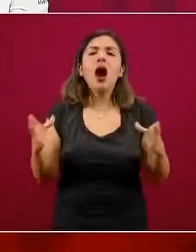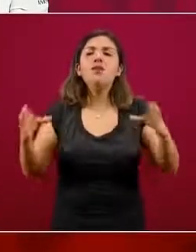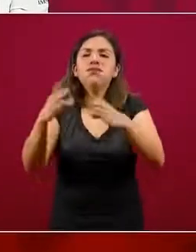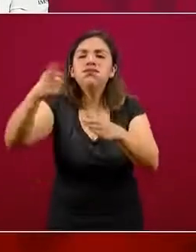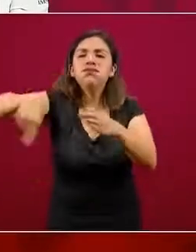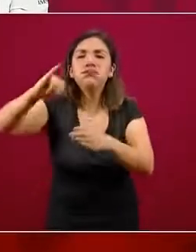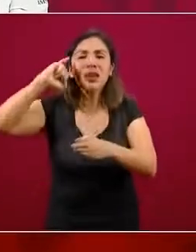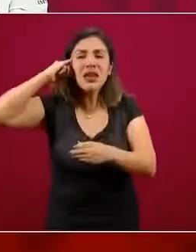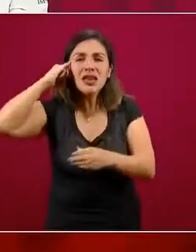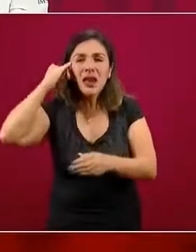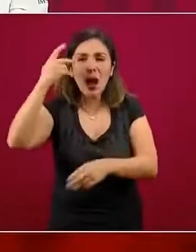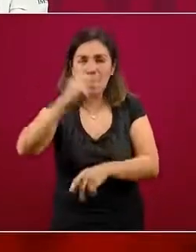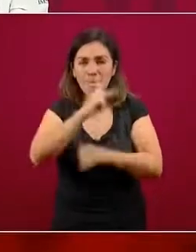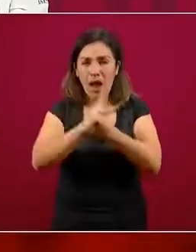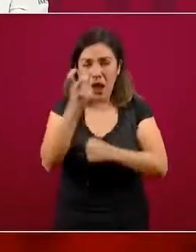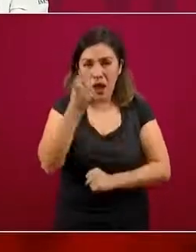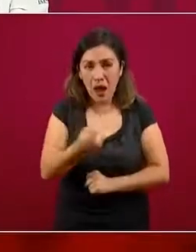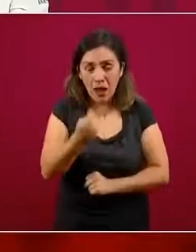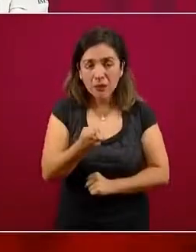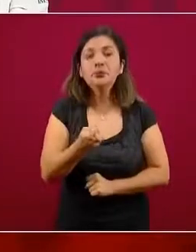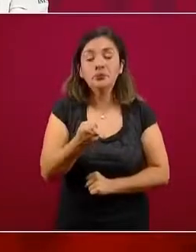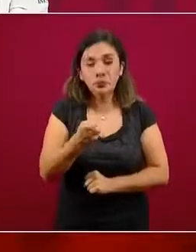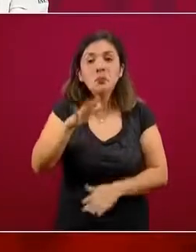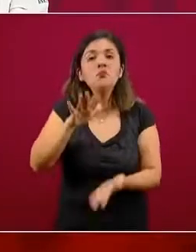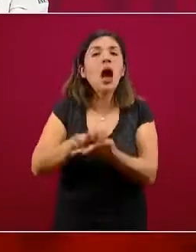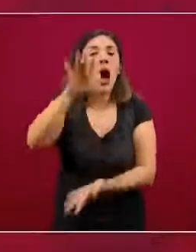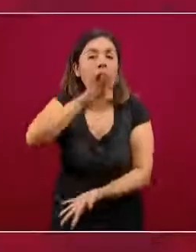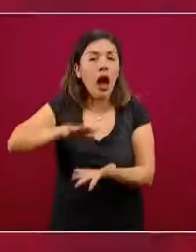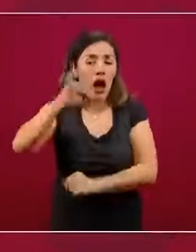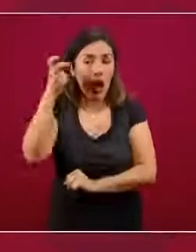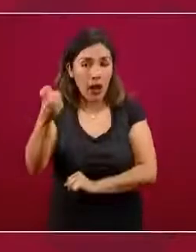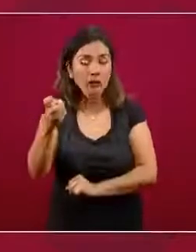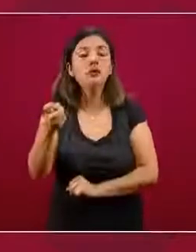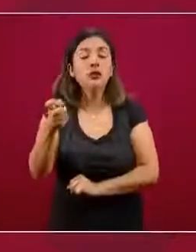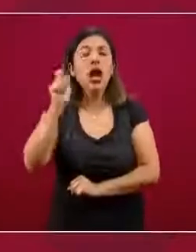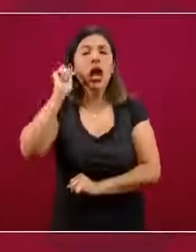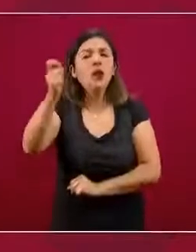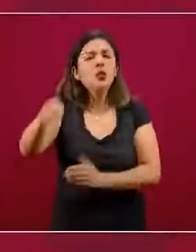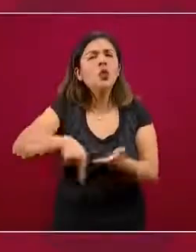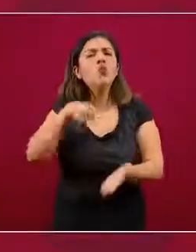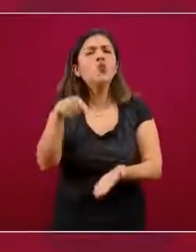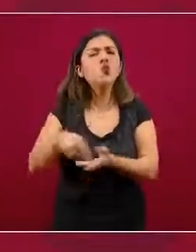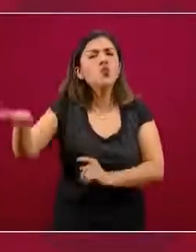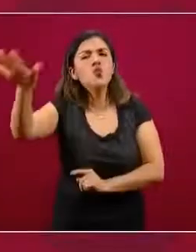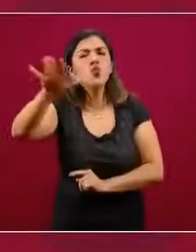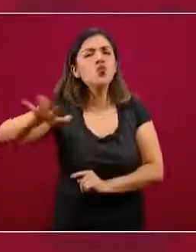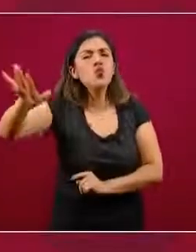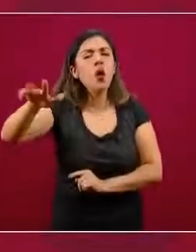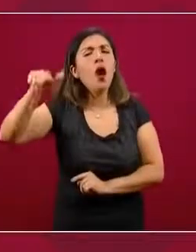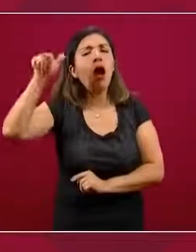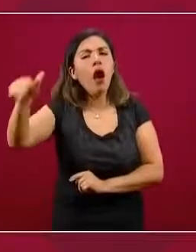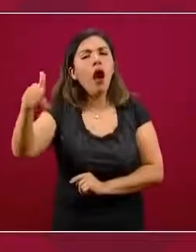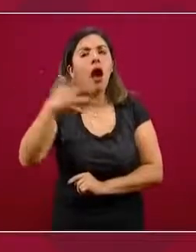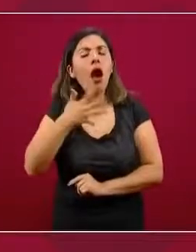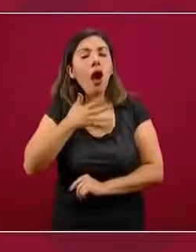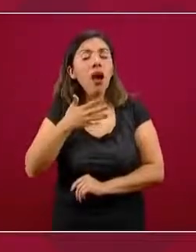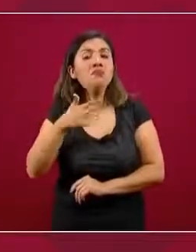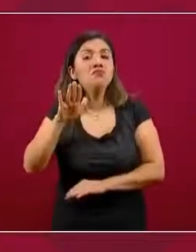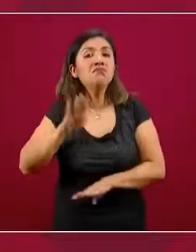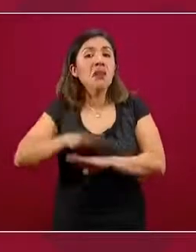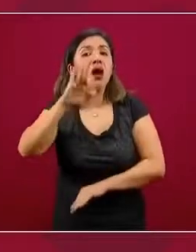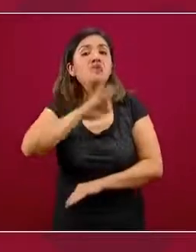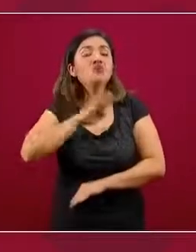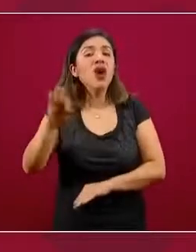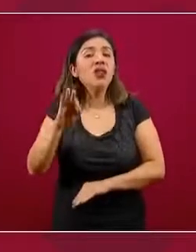comunidades indígenas de nuestro país, en su mayoría, son zonas que están en una alta probabilidad